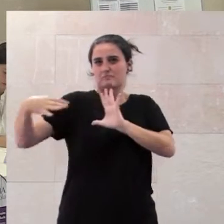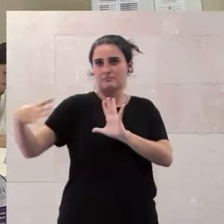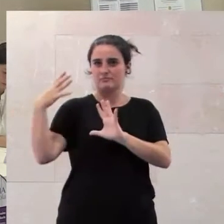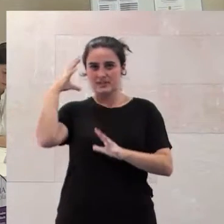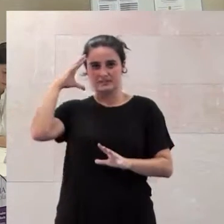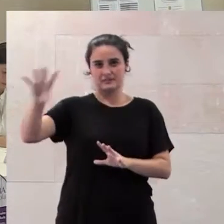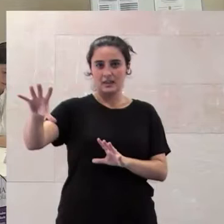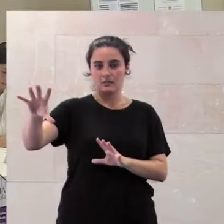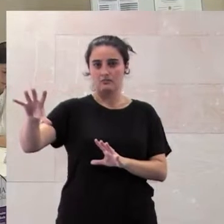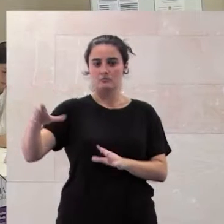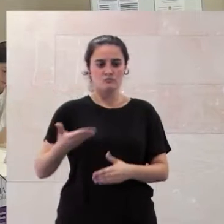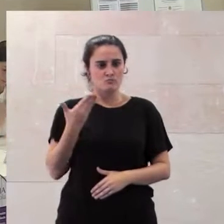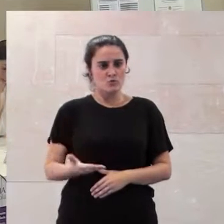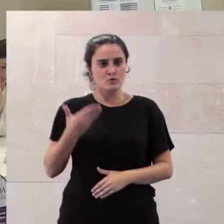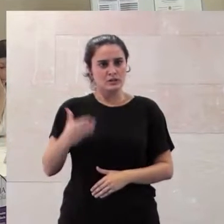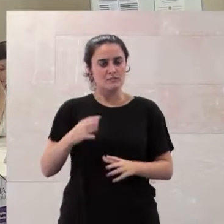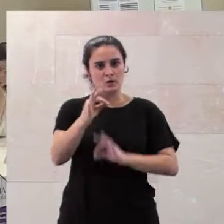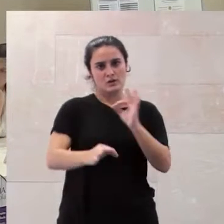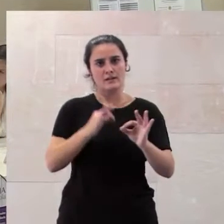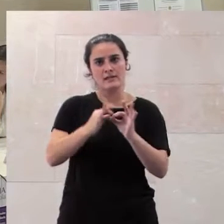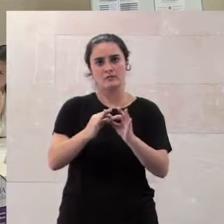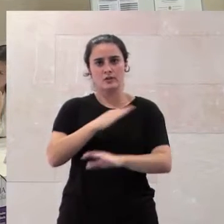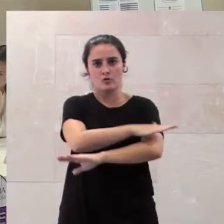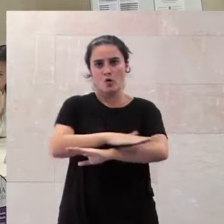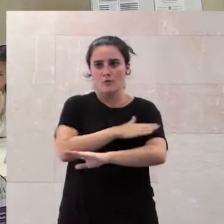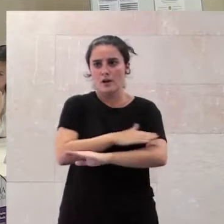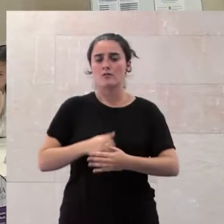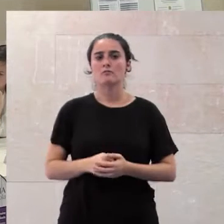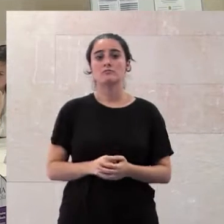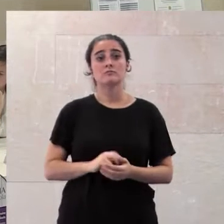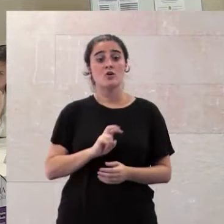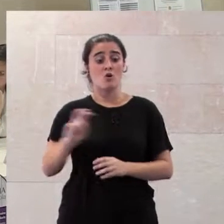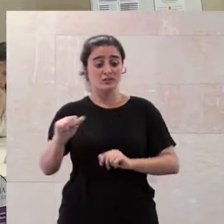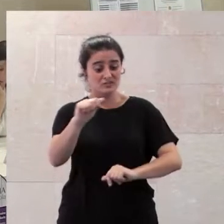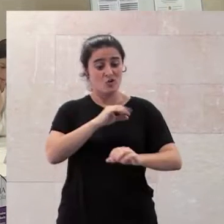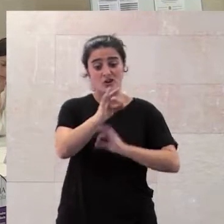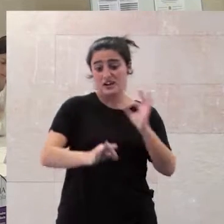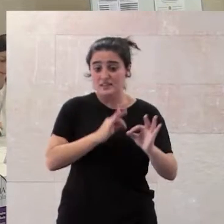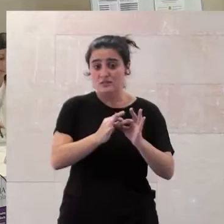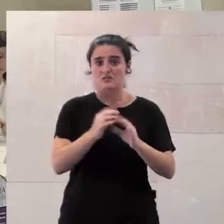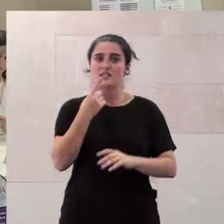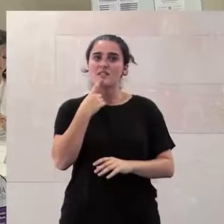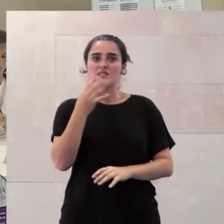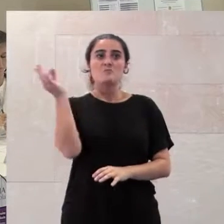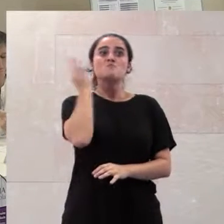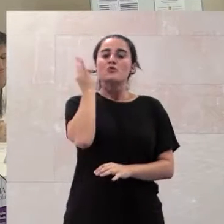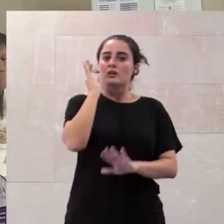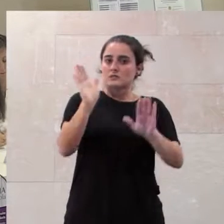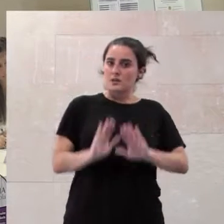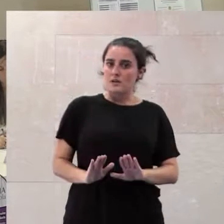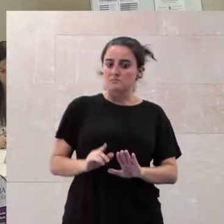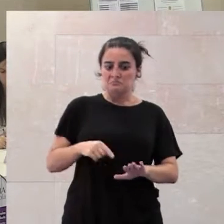para la acción gubernamental. Mientras otras organizaciones marginaban las cuestiones que se consideraban solo para las mujeres, estos